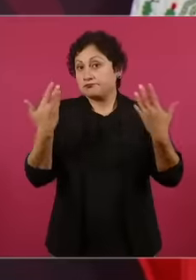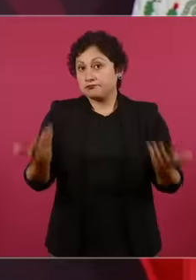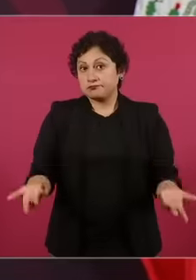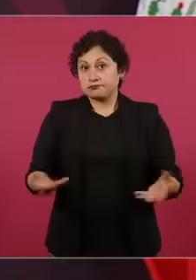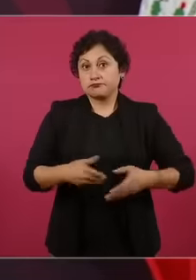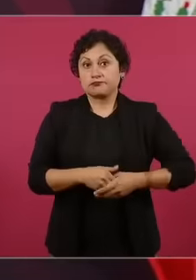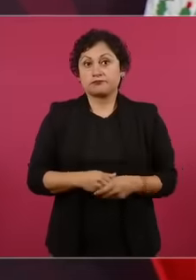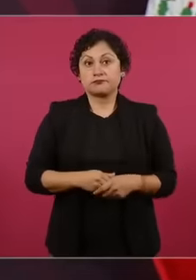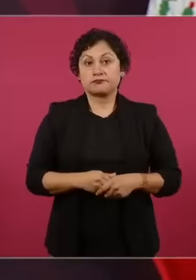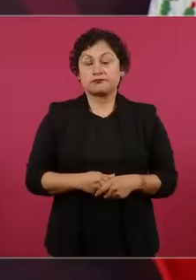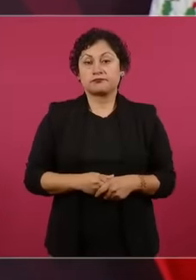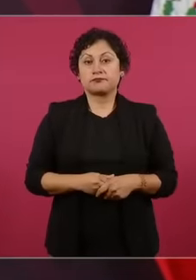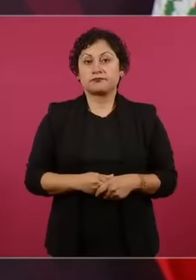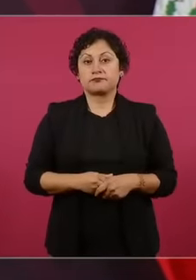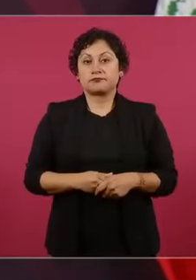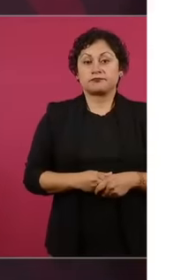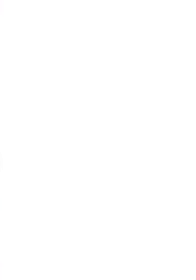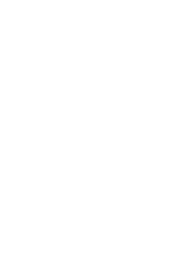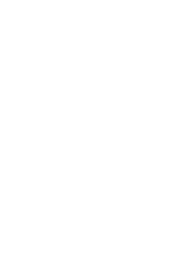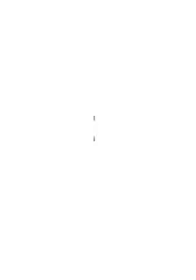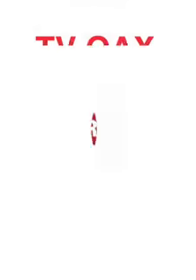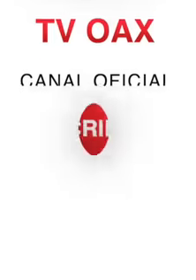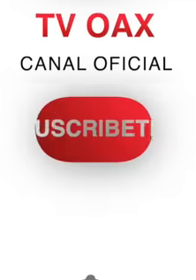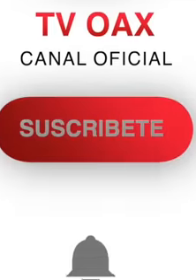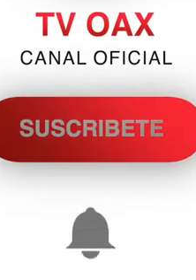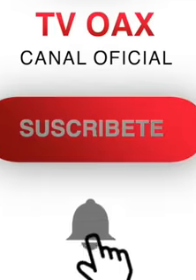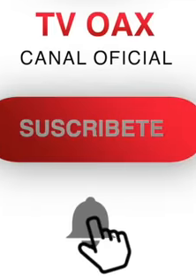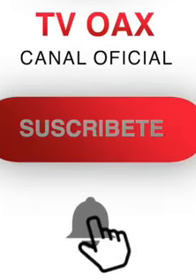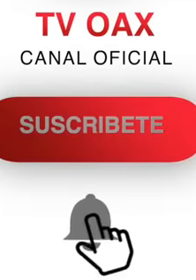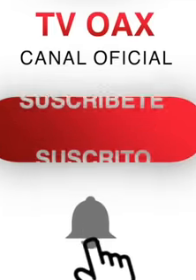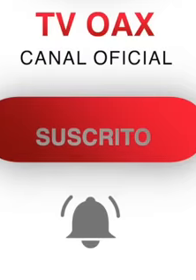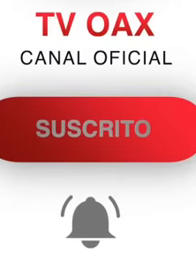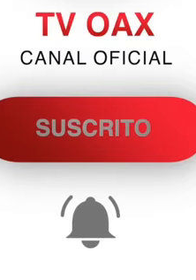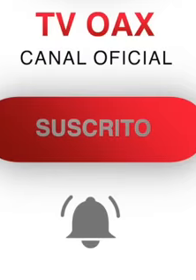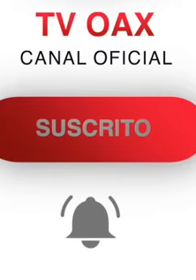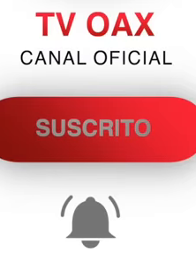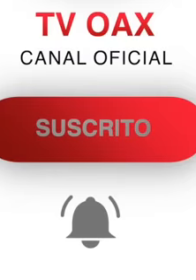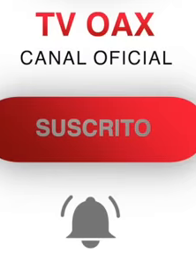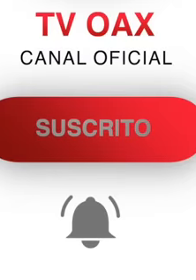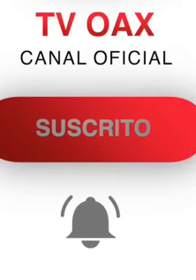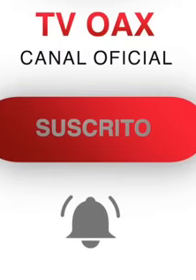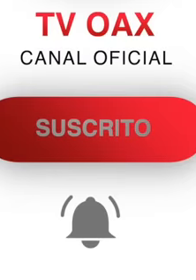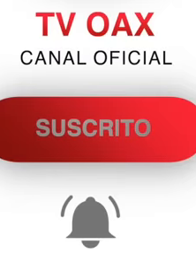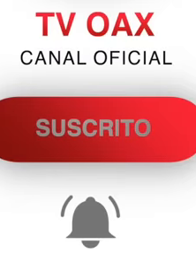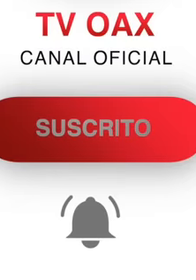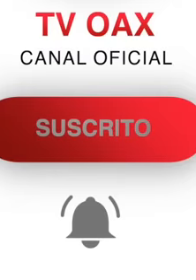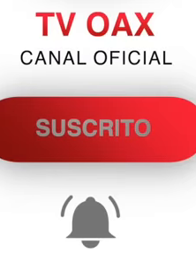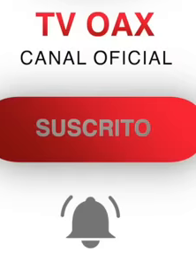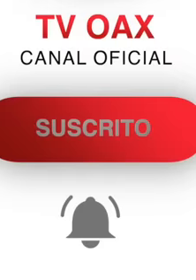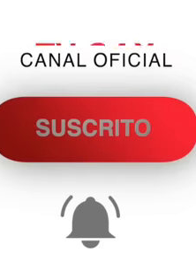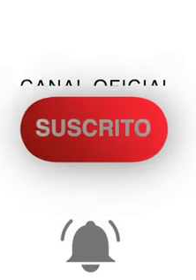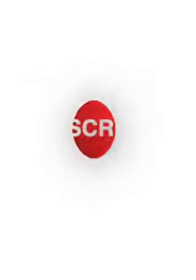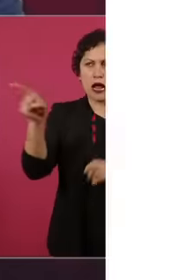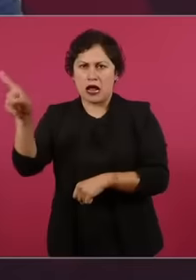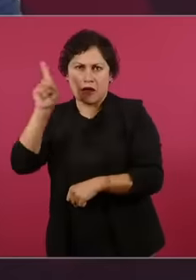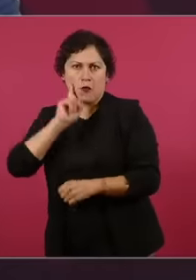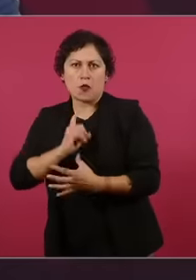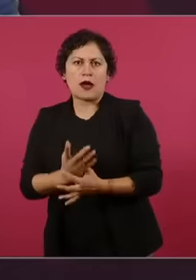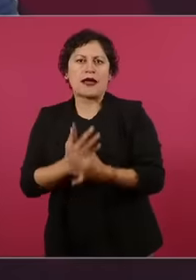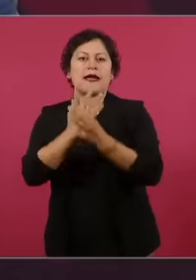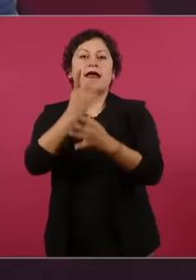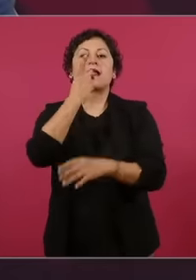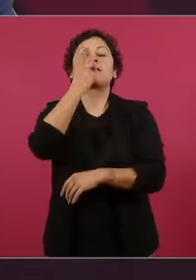¿Eh? Y la reunión de seguridad también dio a conocer de que de 6 a